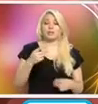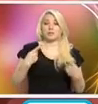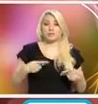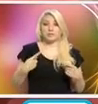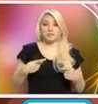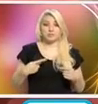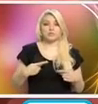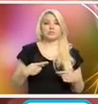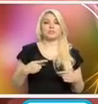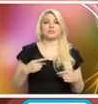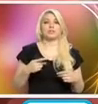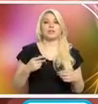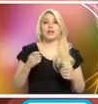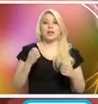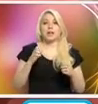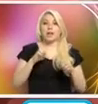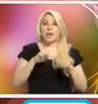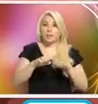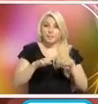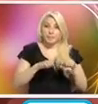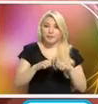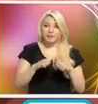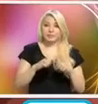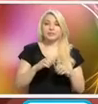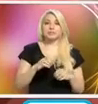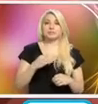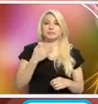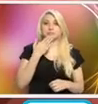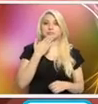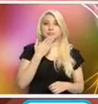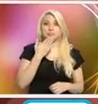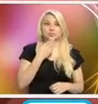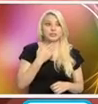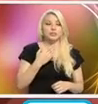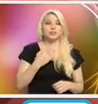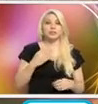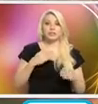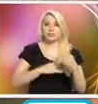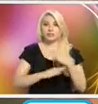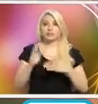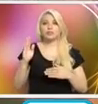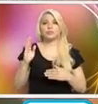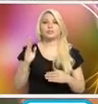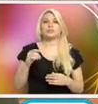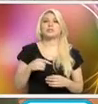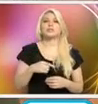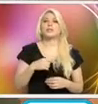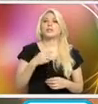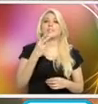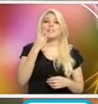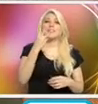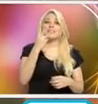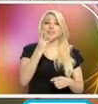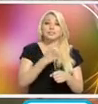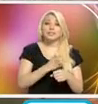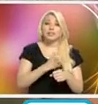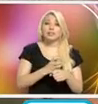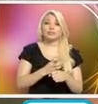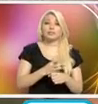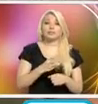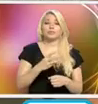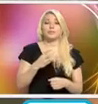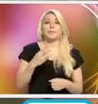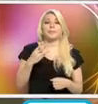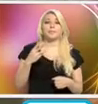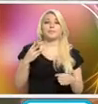de primaria, y le preguntaba, ¿cómo le hiciste? Este muchacho dice que era terrible cuando era niño. Su papá se dio cuenta que era muy intrépido,